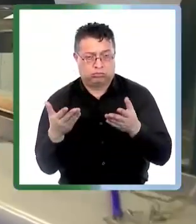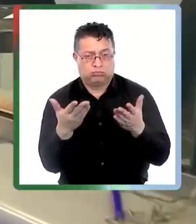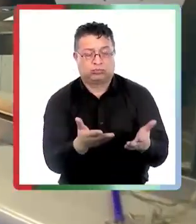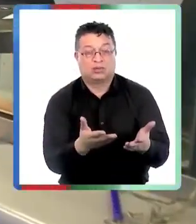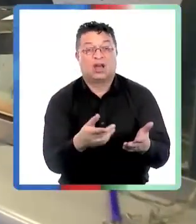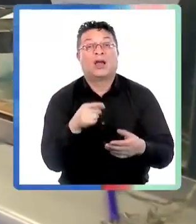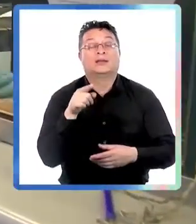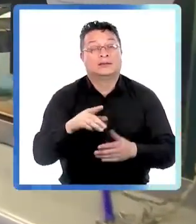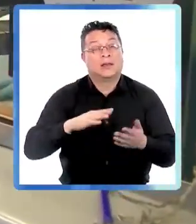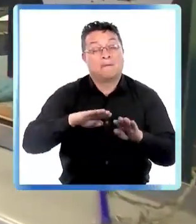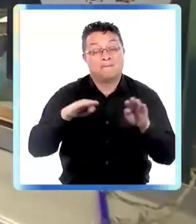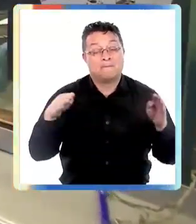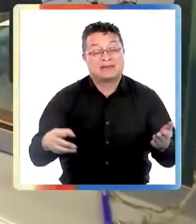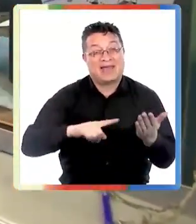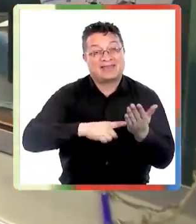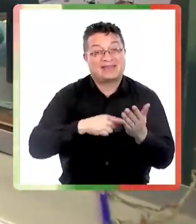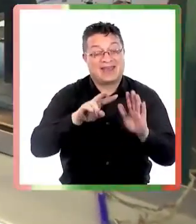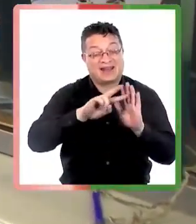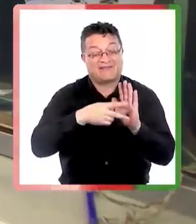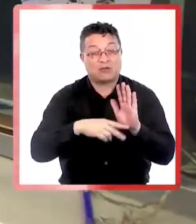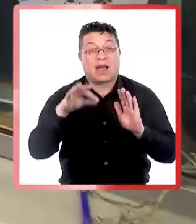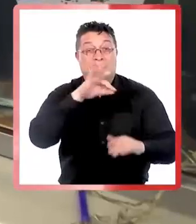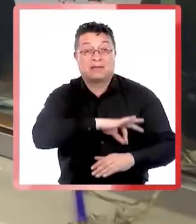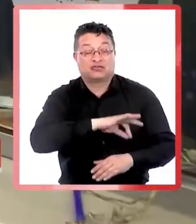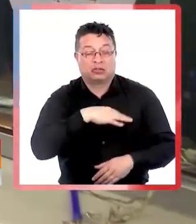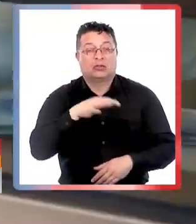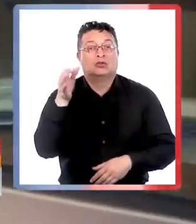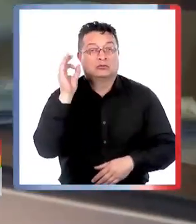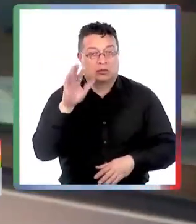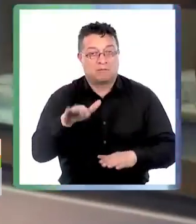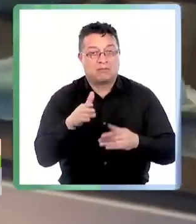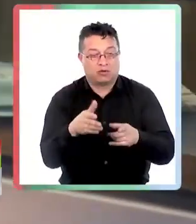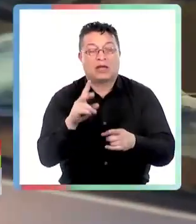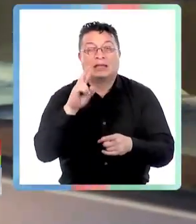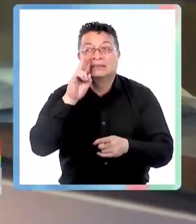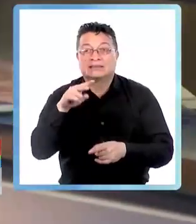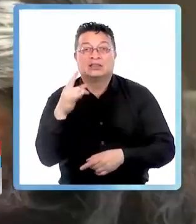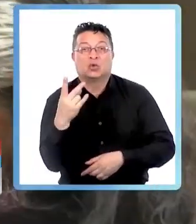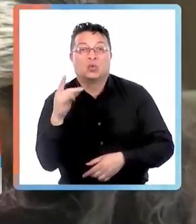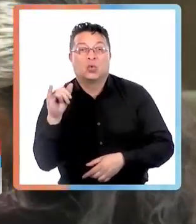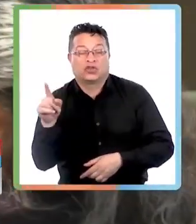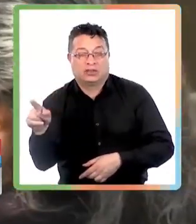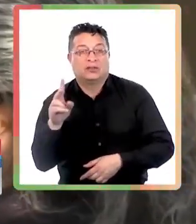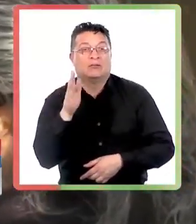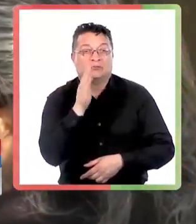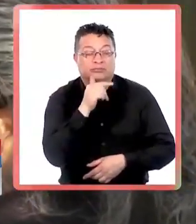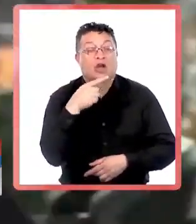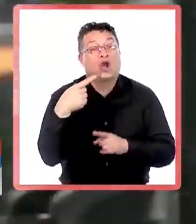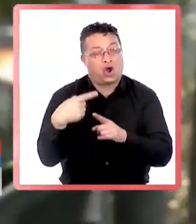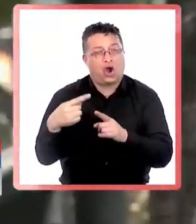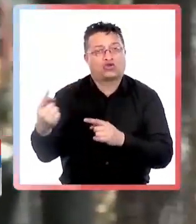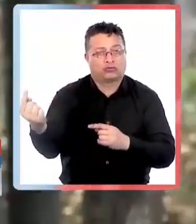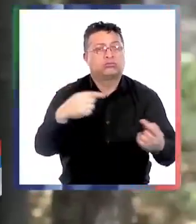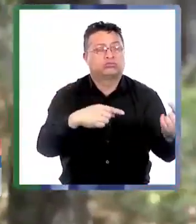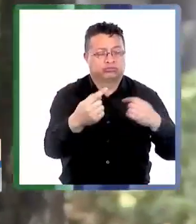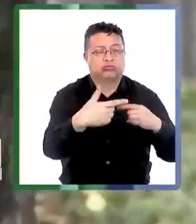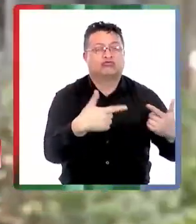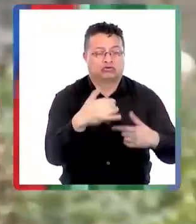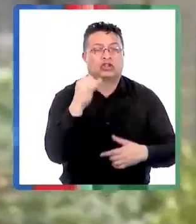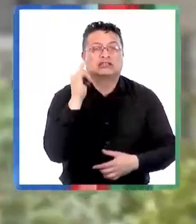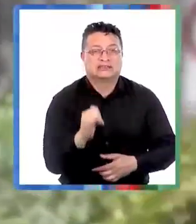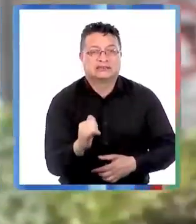UDI. Mientras tanto, la mesa técnica para una reforma a las pensiones se sigue reuniendo, con la ausencia de la UDI y con la presencia de todos